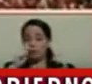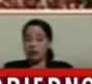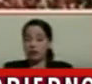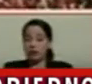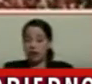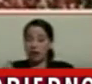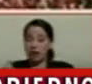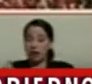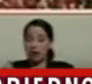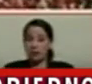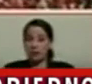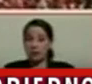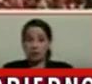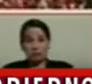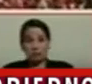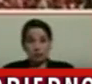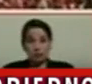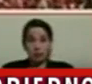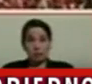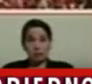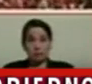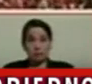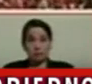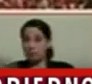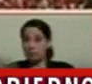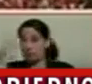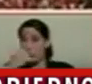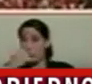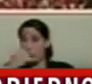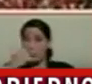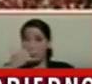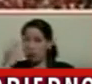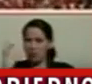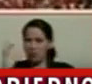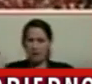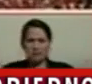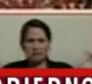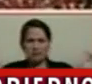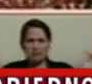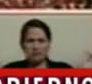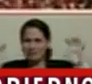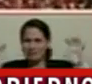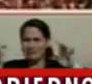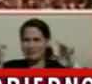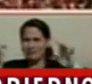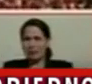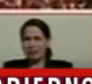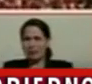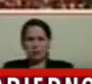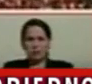VC, pueblo a la calle, pueblo a la calle, a hacer justicia, a